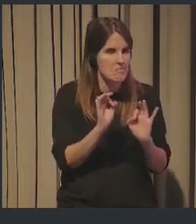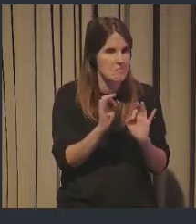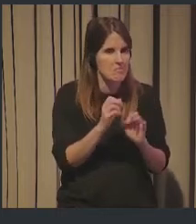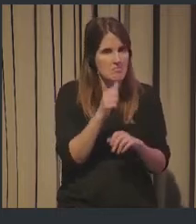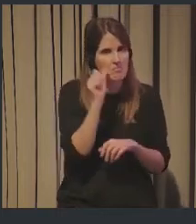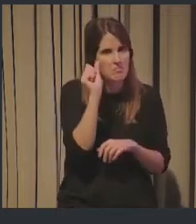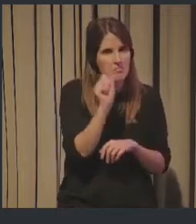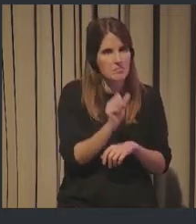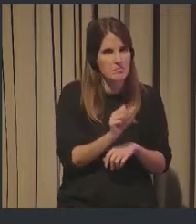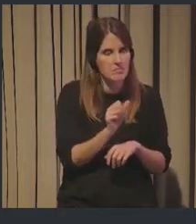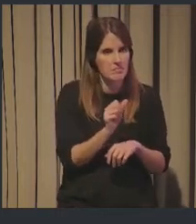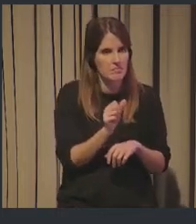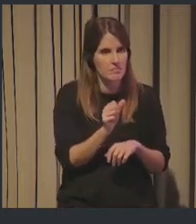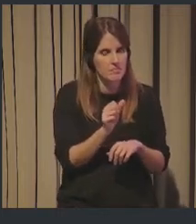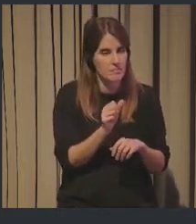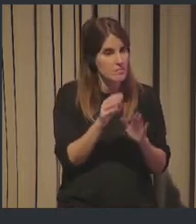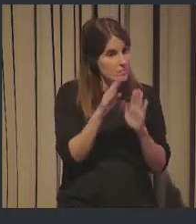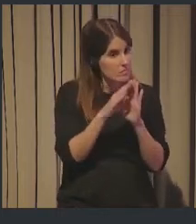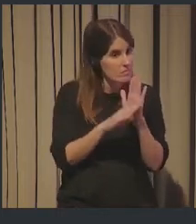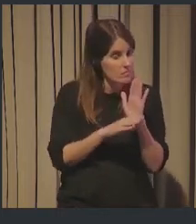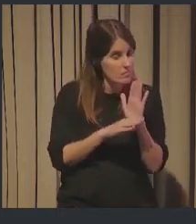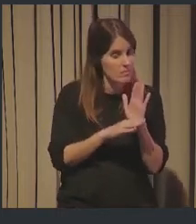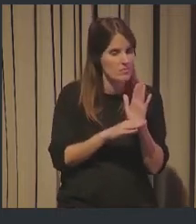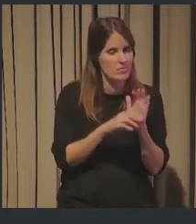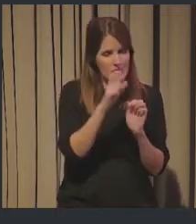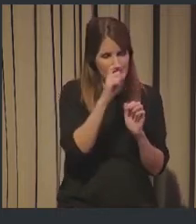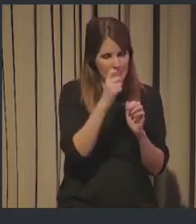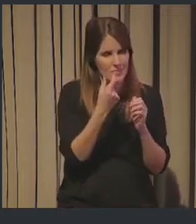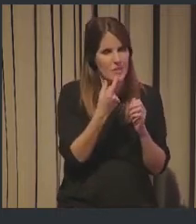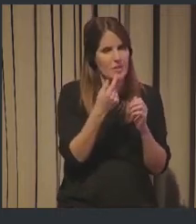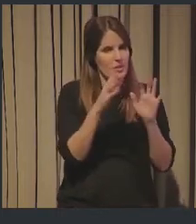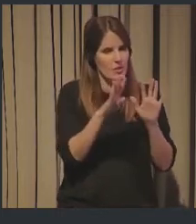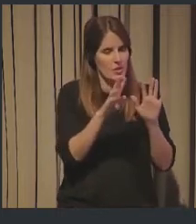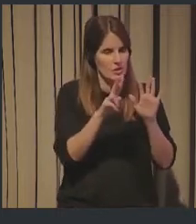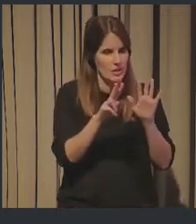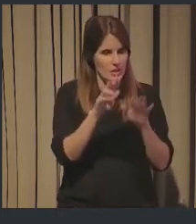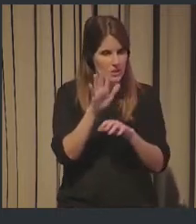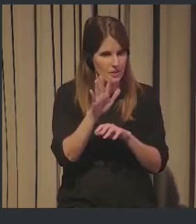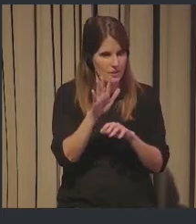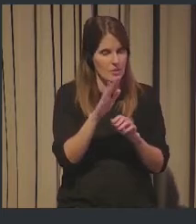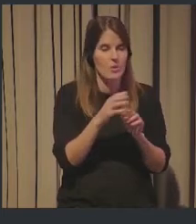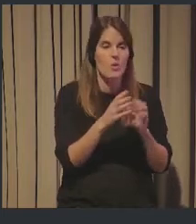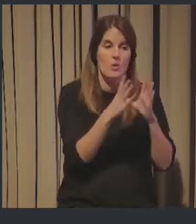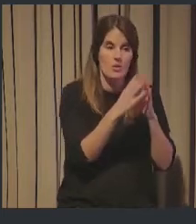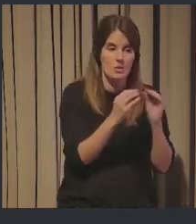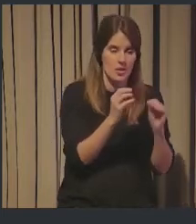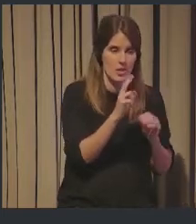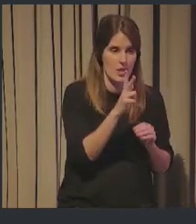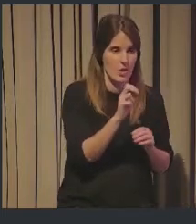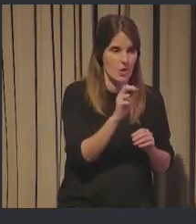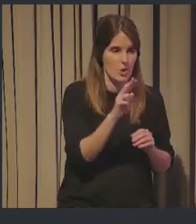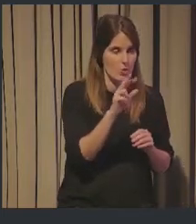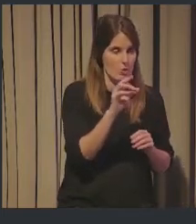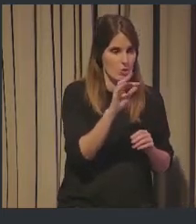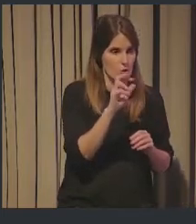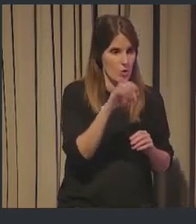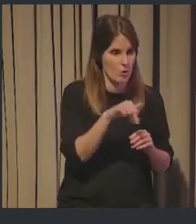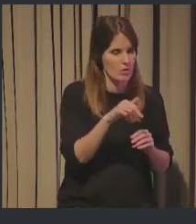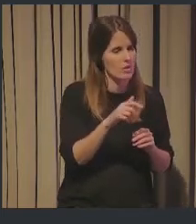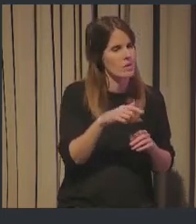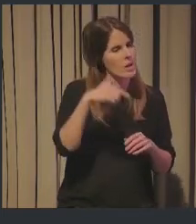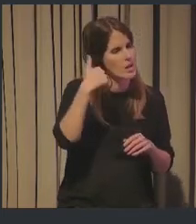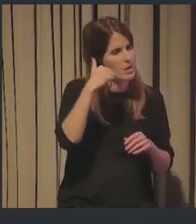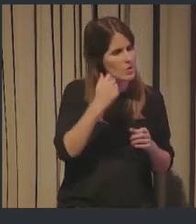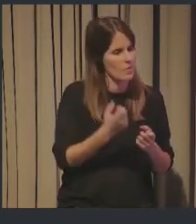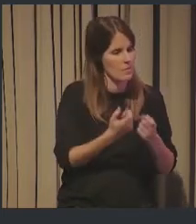este programa en realidad empezó en 1975 en la Universidad de Houston, la primera licenciatura